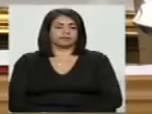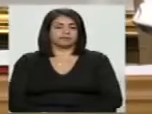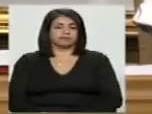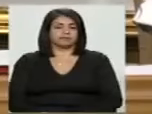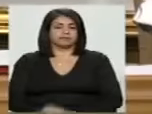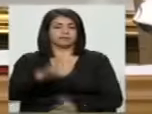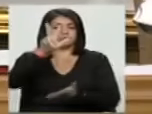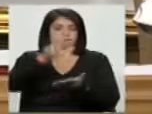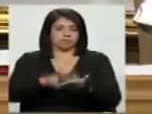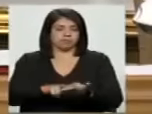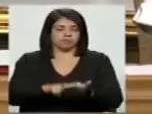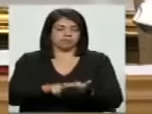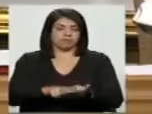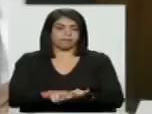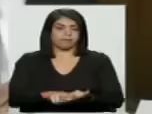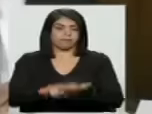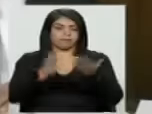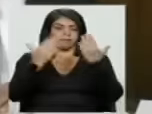30, aprobado.